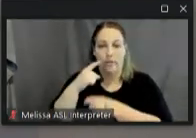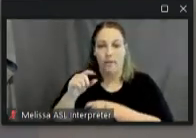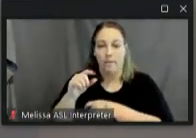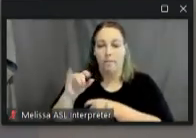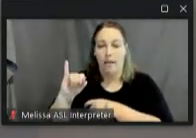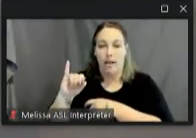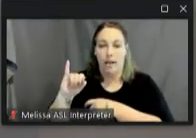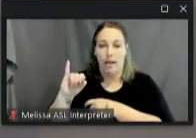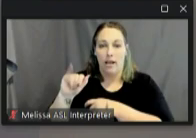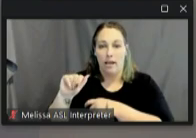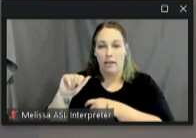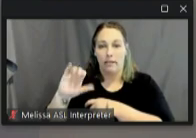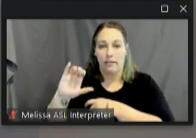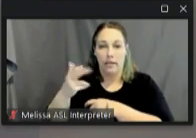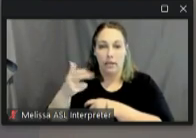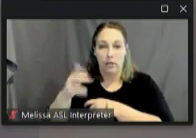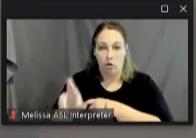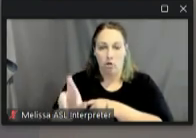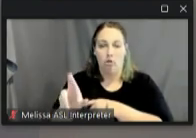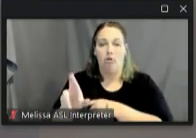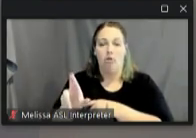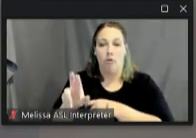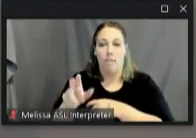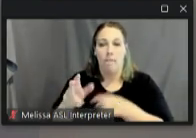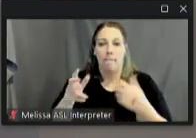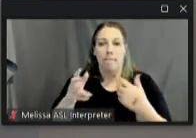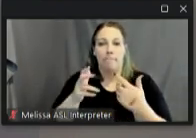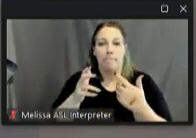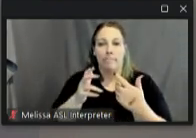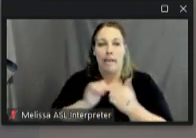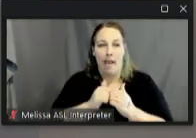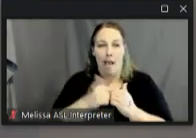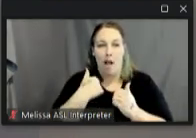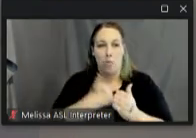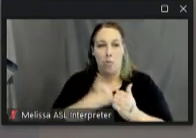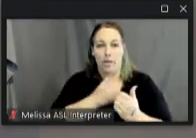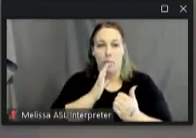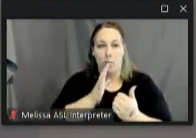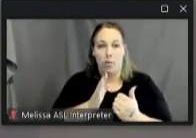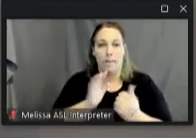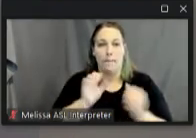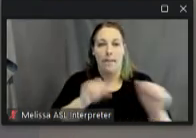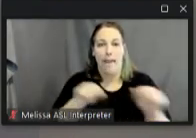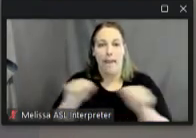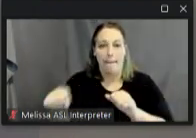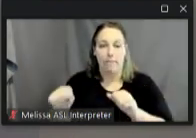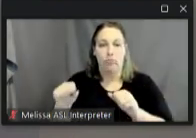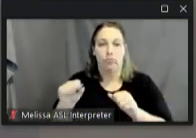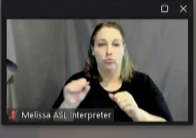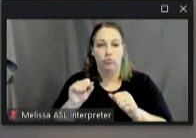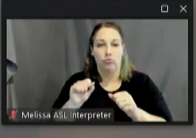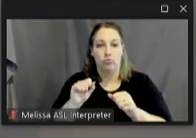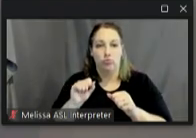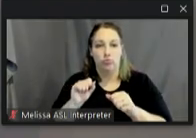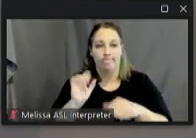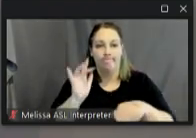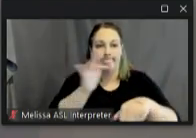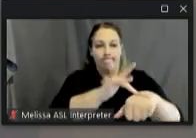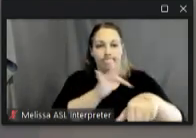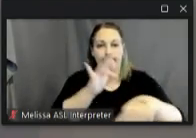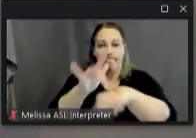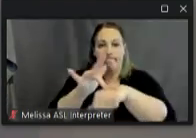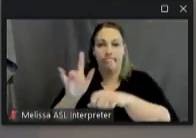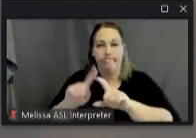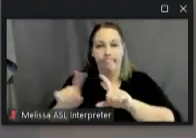país, tenemos lo que es la instalación de las mesas municipales de presupuesto sensible al género como un acto donde